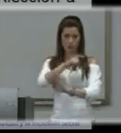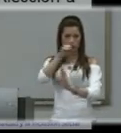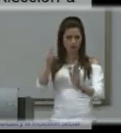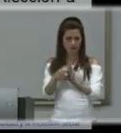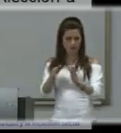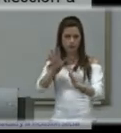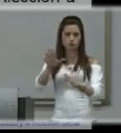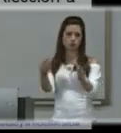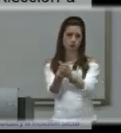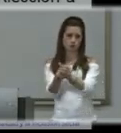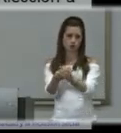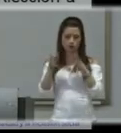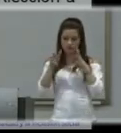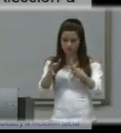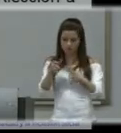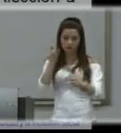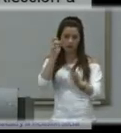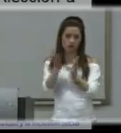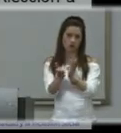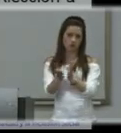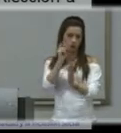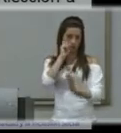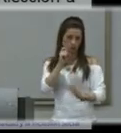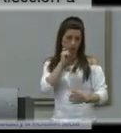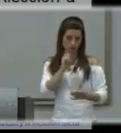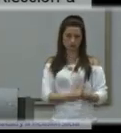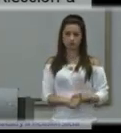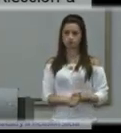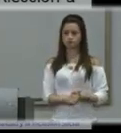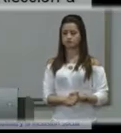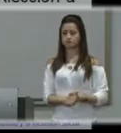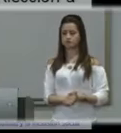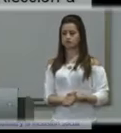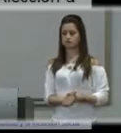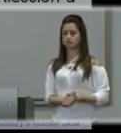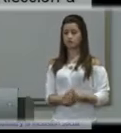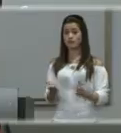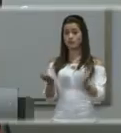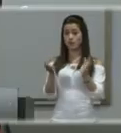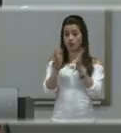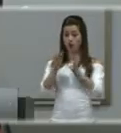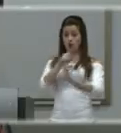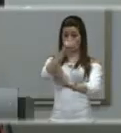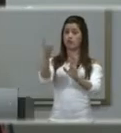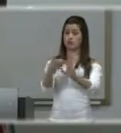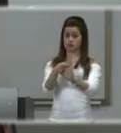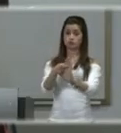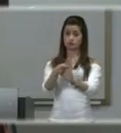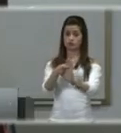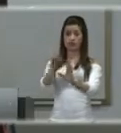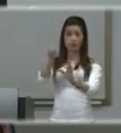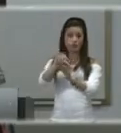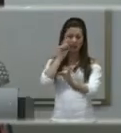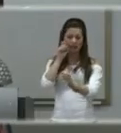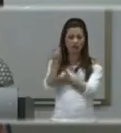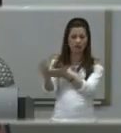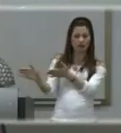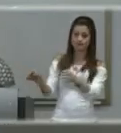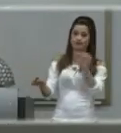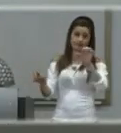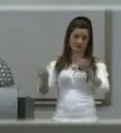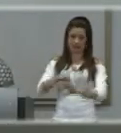inclusiva, ¿sí? Entonces, no podemos hablar de educación integral sin hablar de educación sexual y reproductiva para las personas